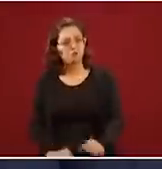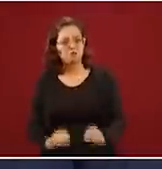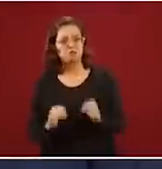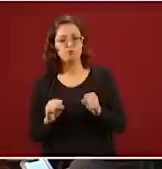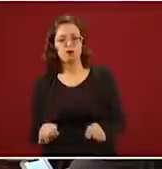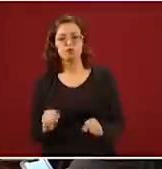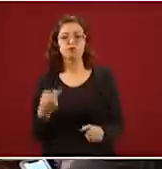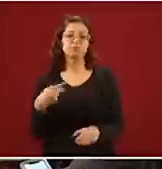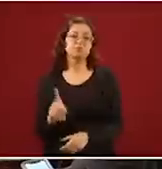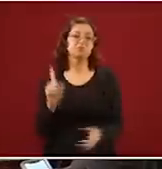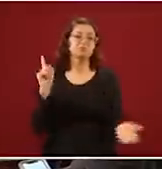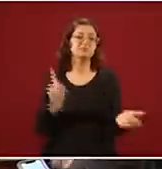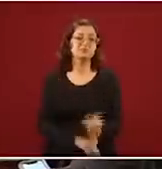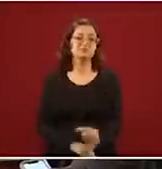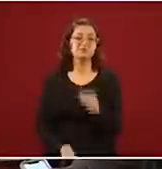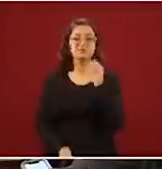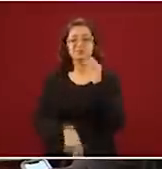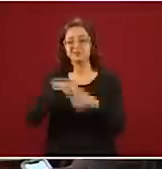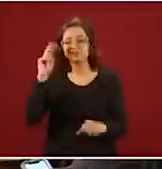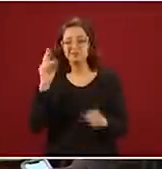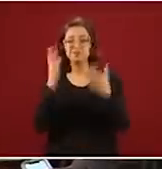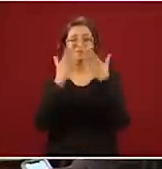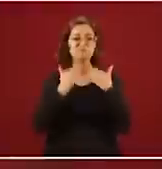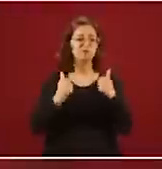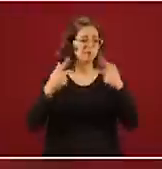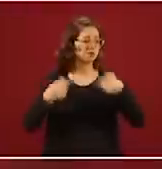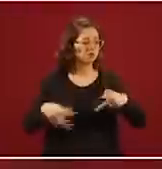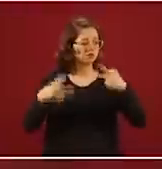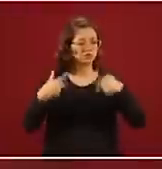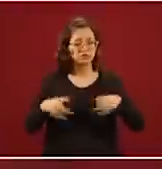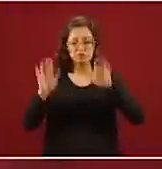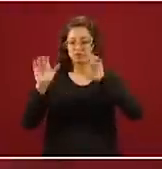sin equipo, sin personal,